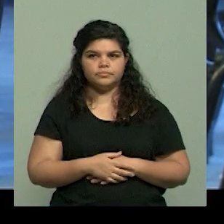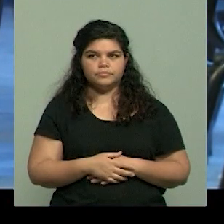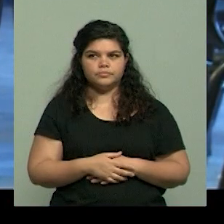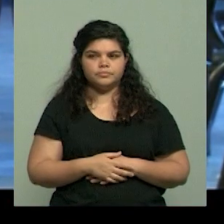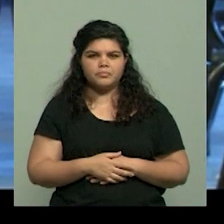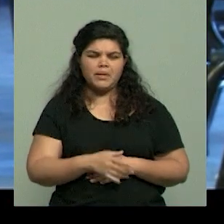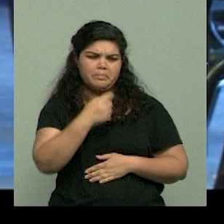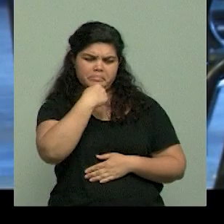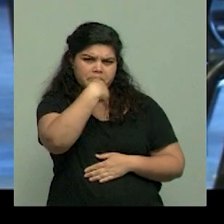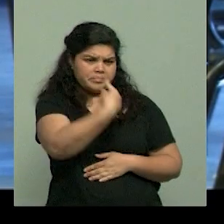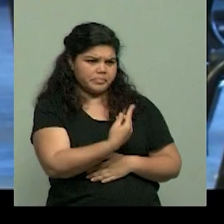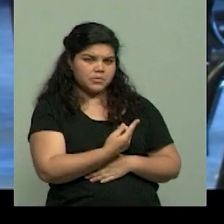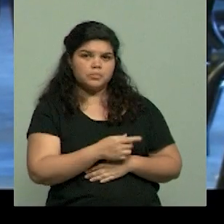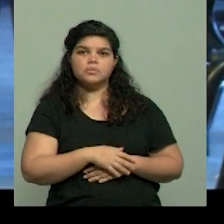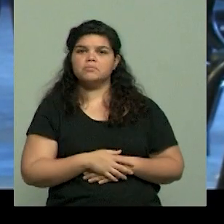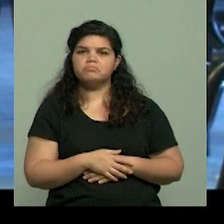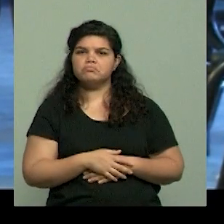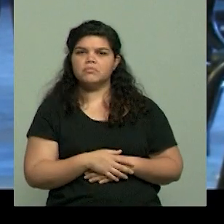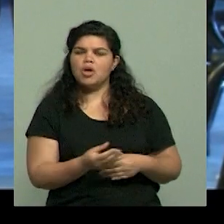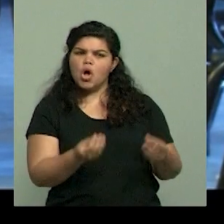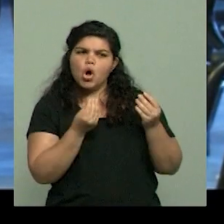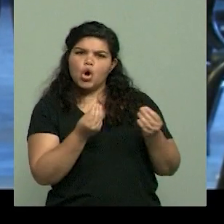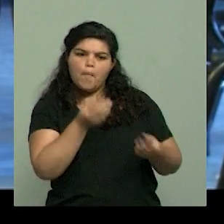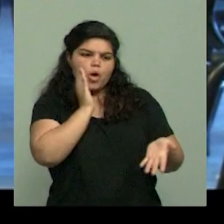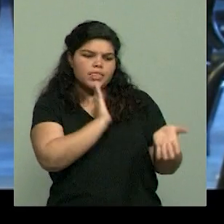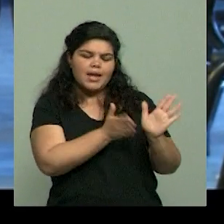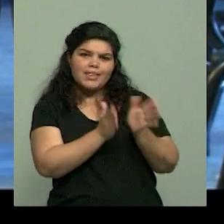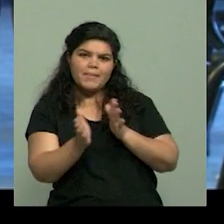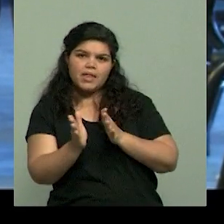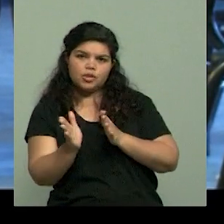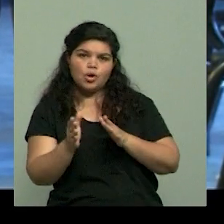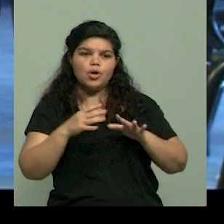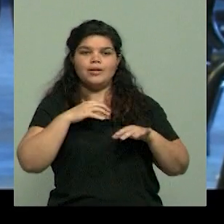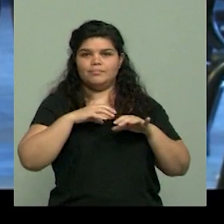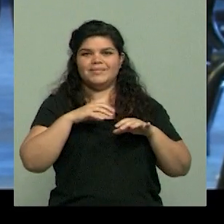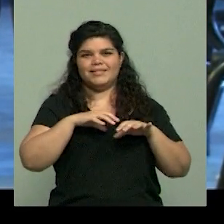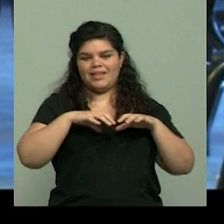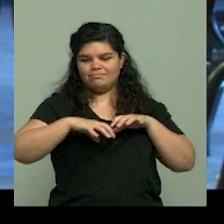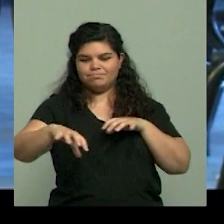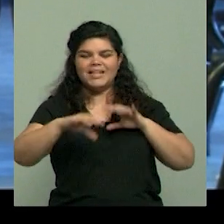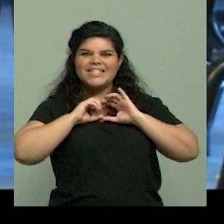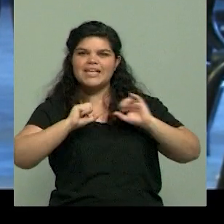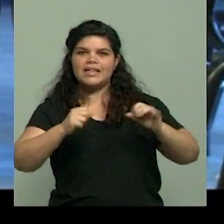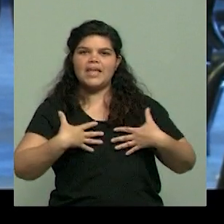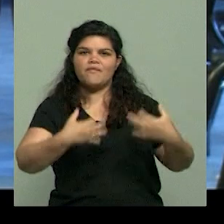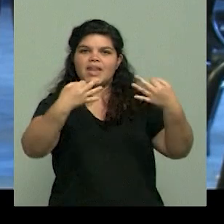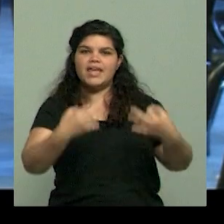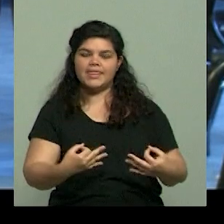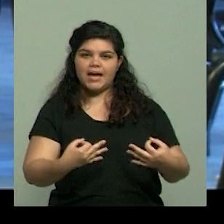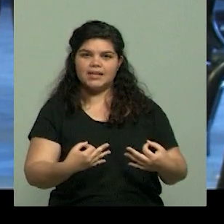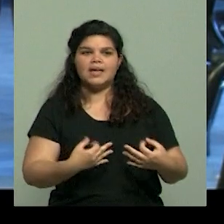Lula, ¿cuáles son los tratamientos que ofrecen desde la Secretaría de Bienestar en lo que tiene que ver con